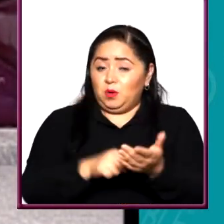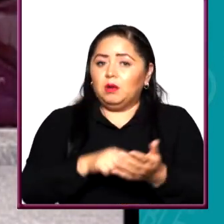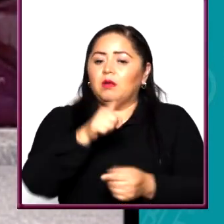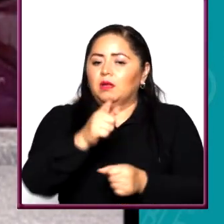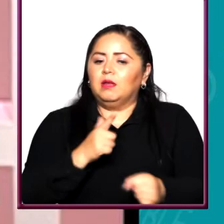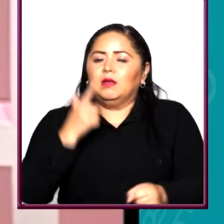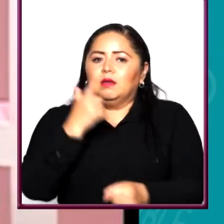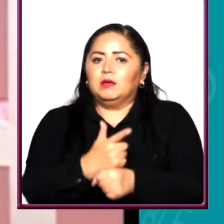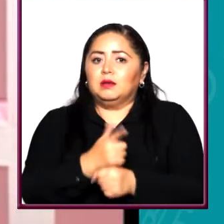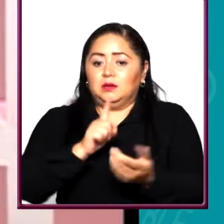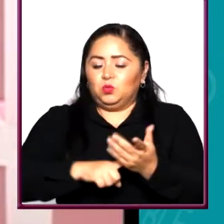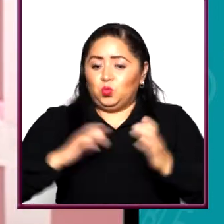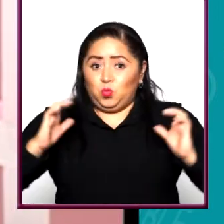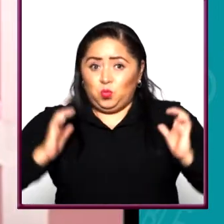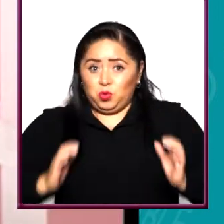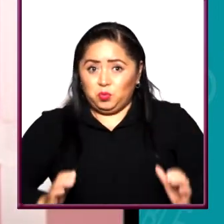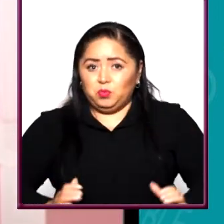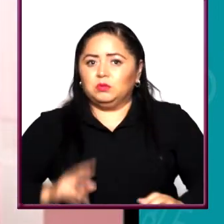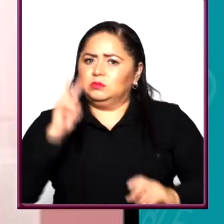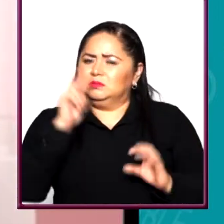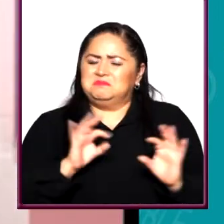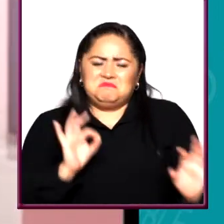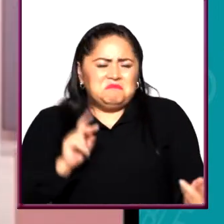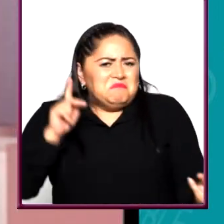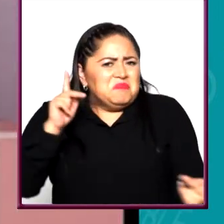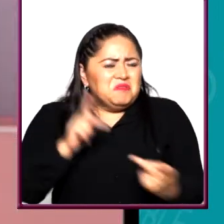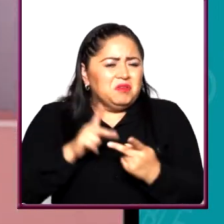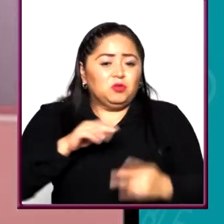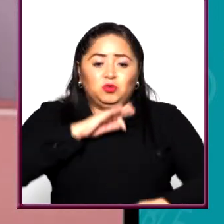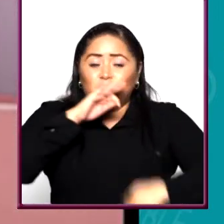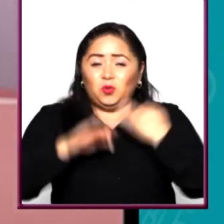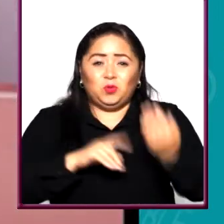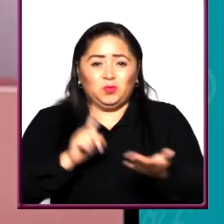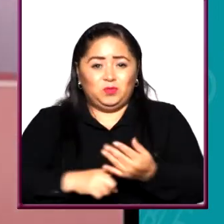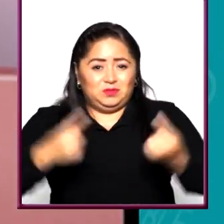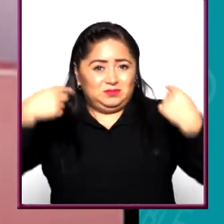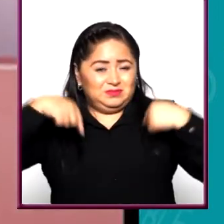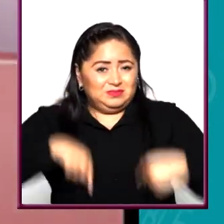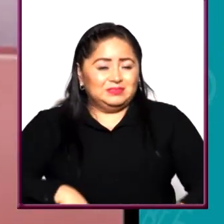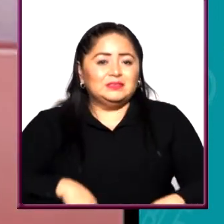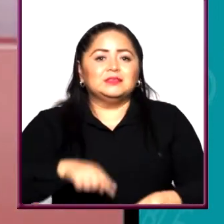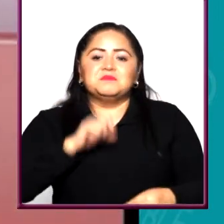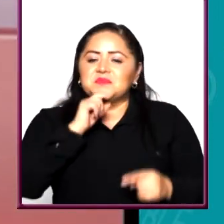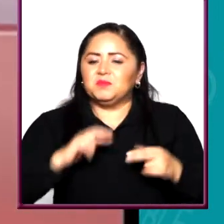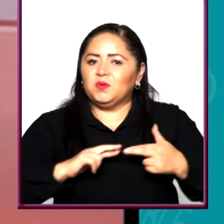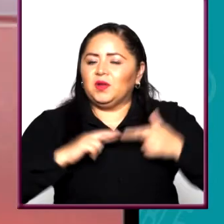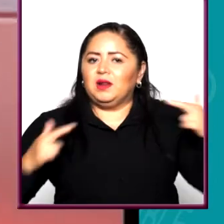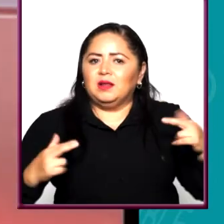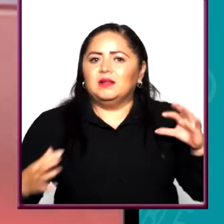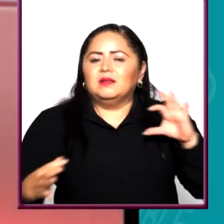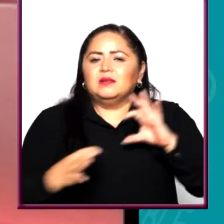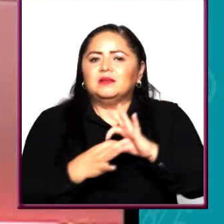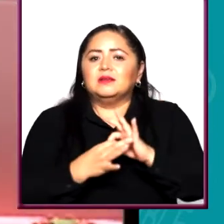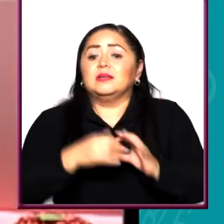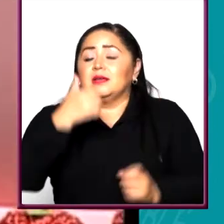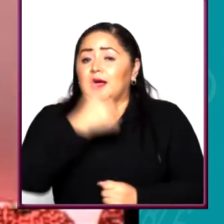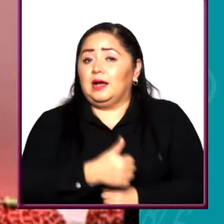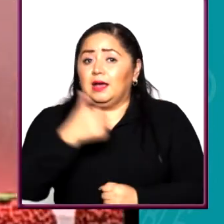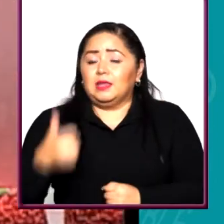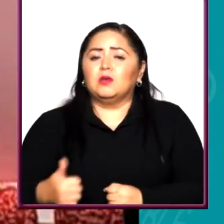esto? En primer lugar, te das cuenta de que nuestro cuerpo es perfecto. Todos sus aparatos y sistemas